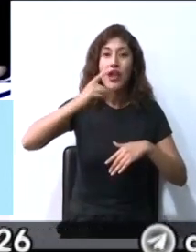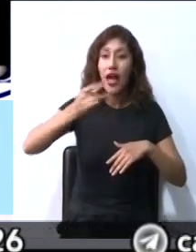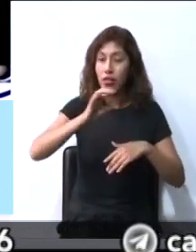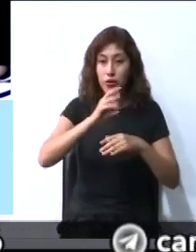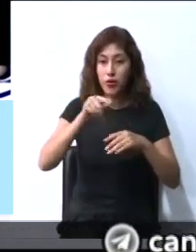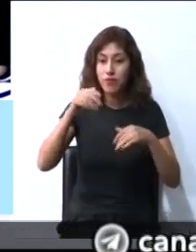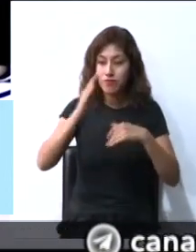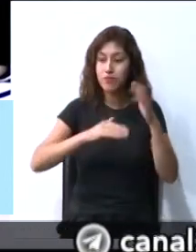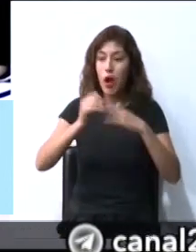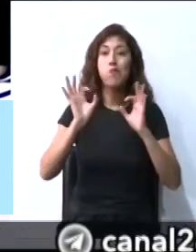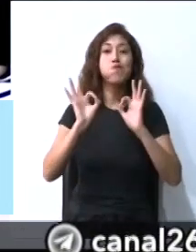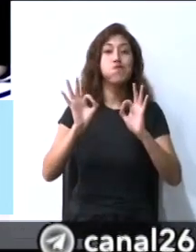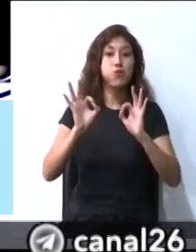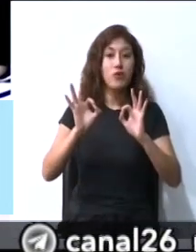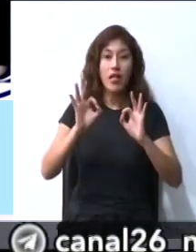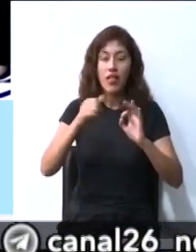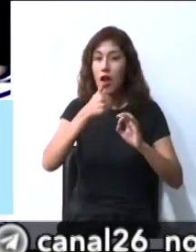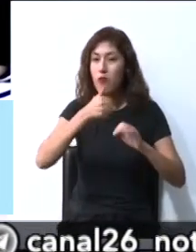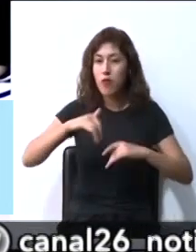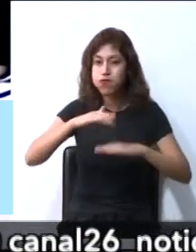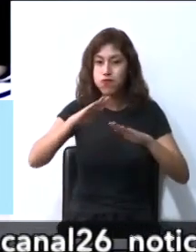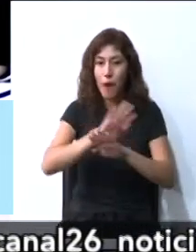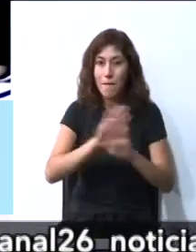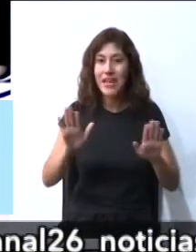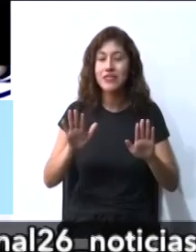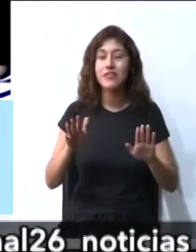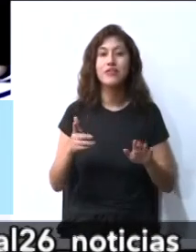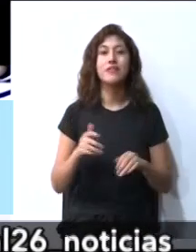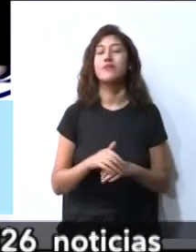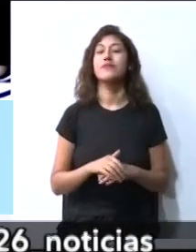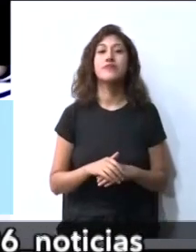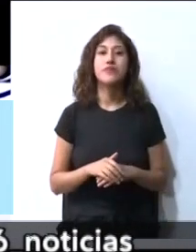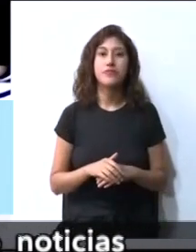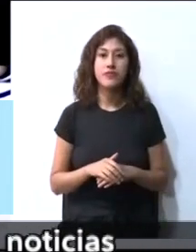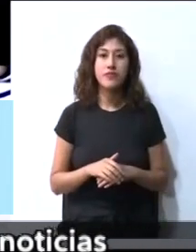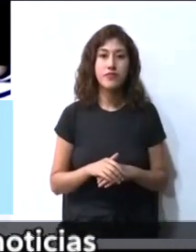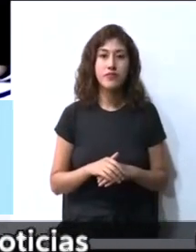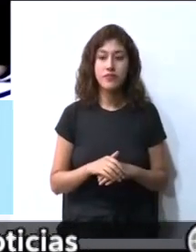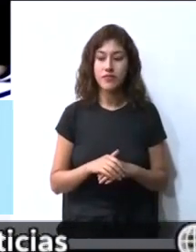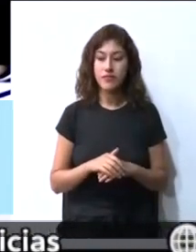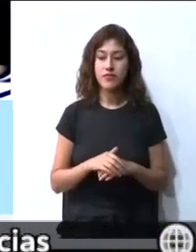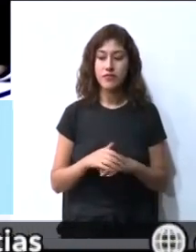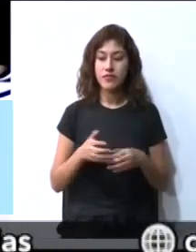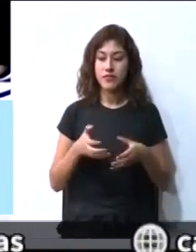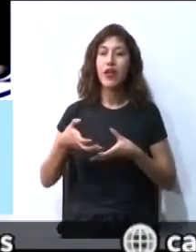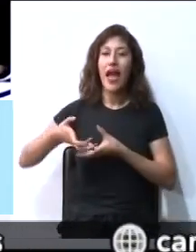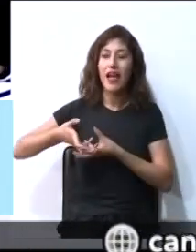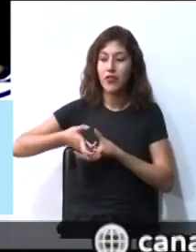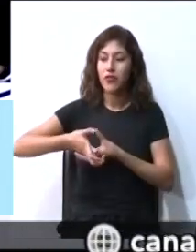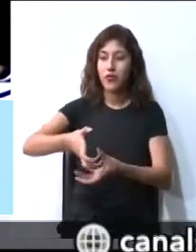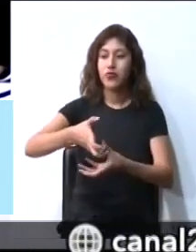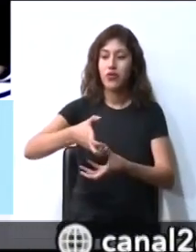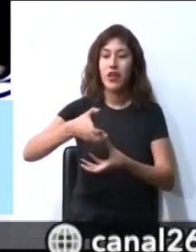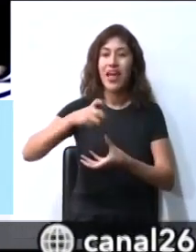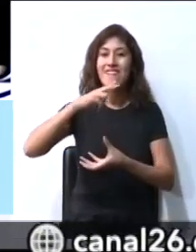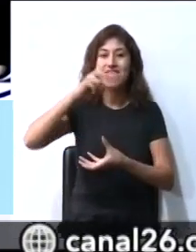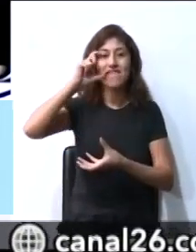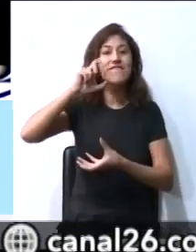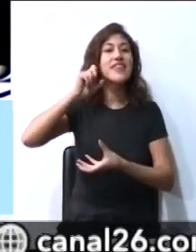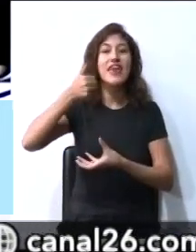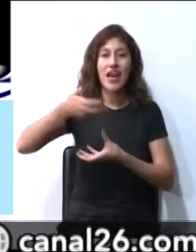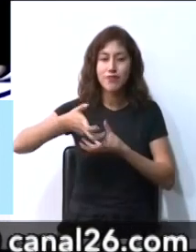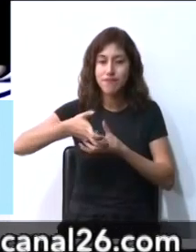mismo sucedió durante mi gestión cuando entubamos el Vega. Para nosotros, el valor de la palabra y del compromiso son